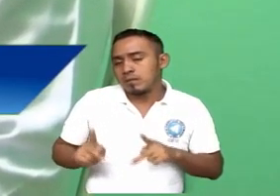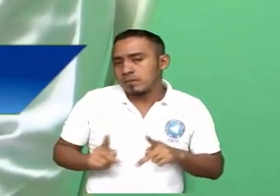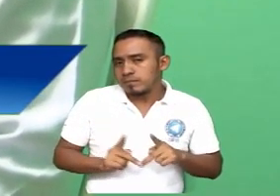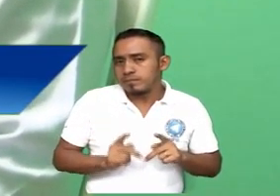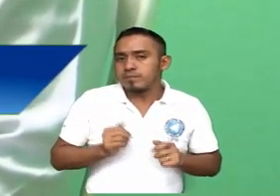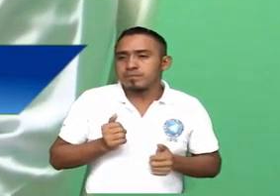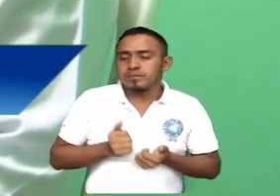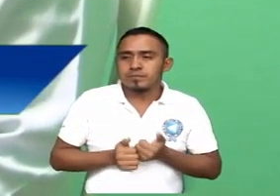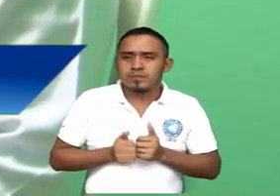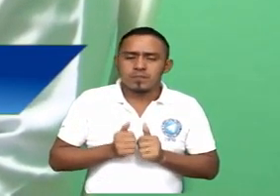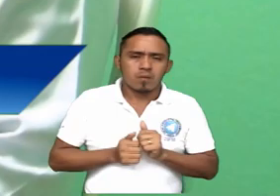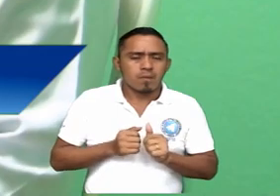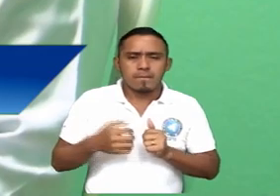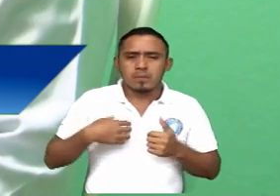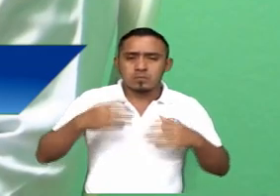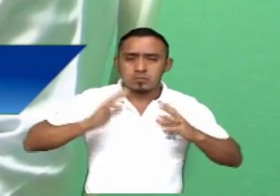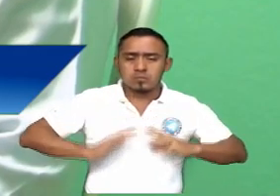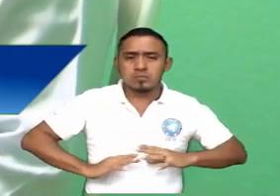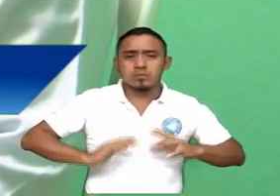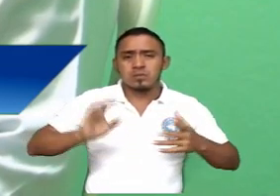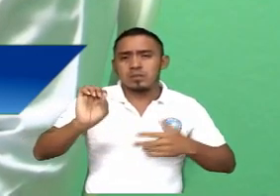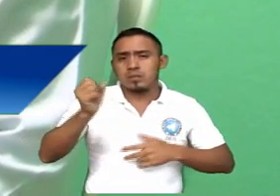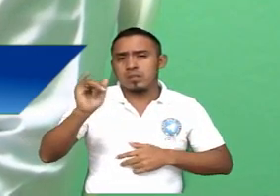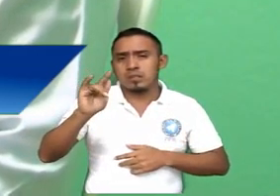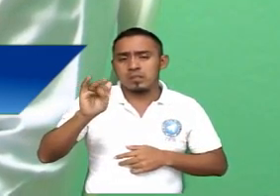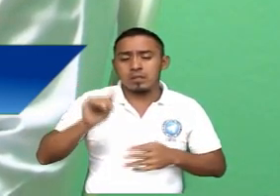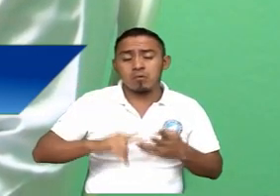algún problema sistémico, son insuficientes renales.